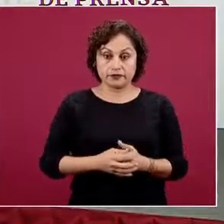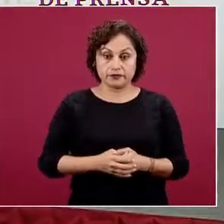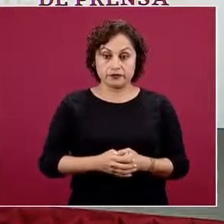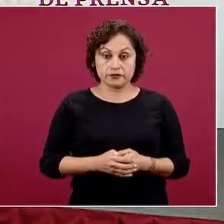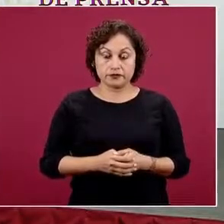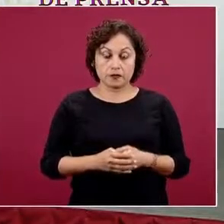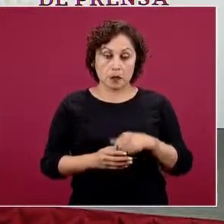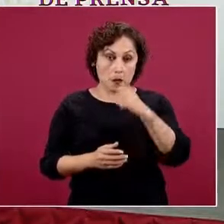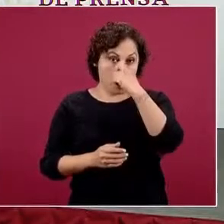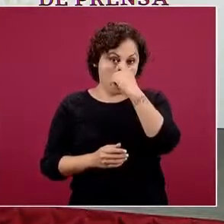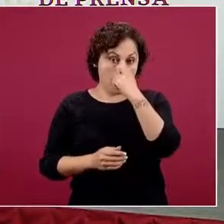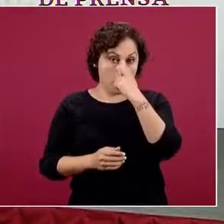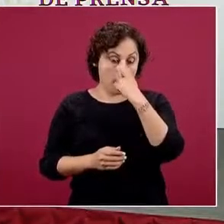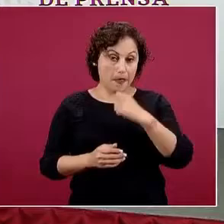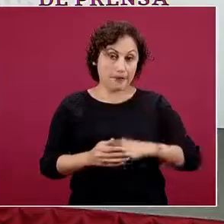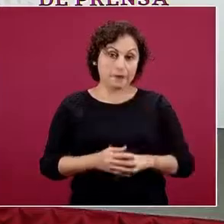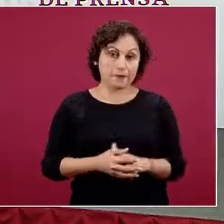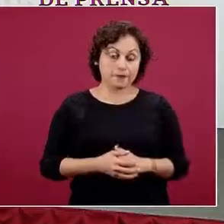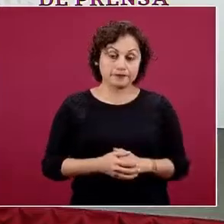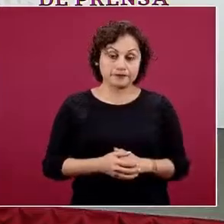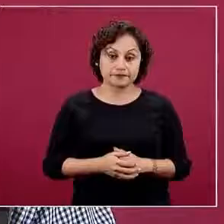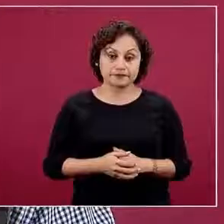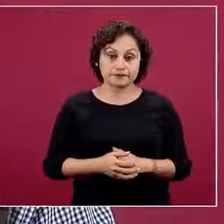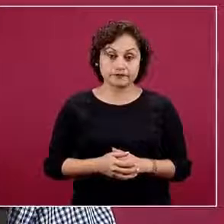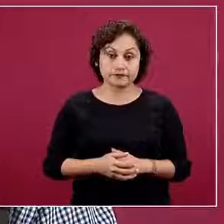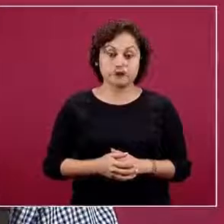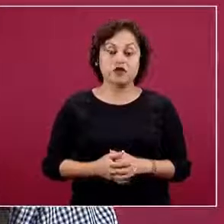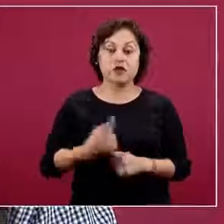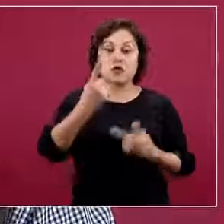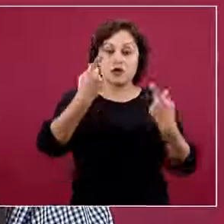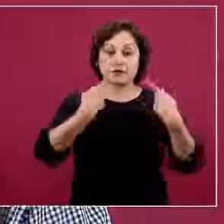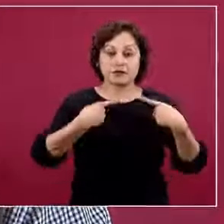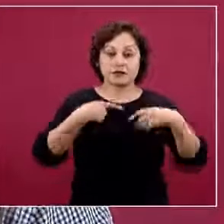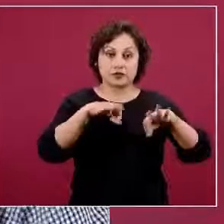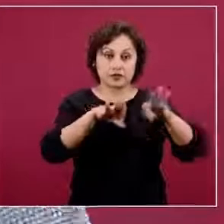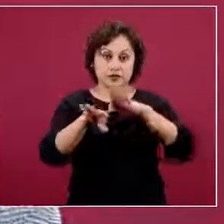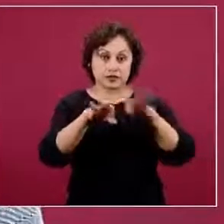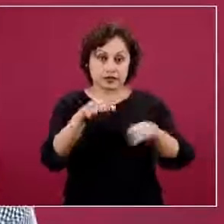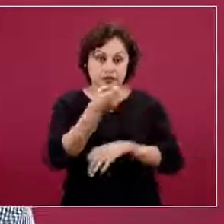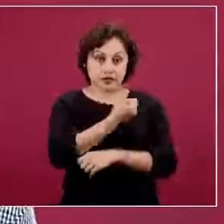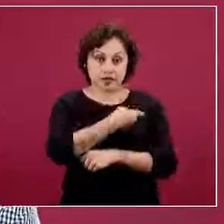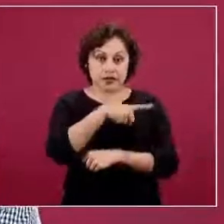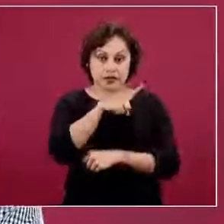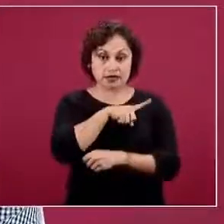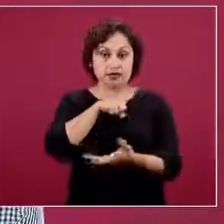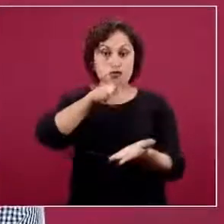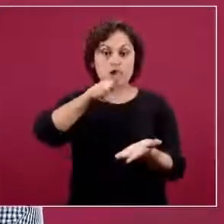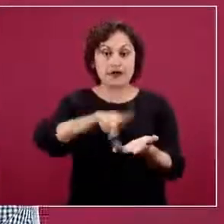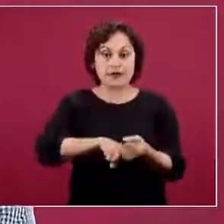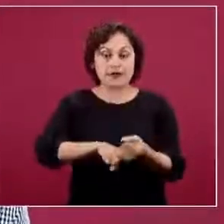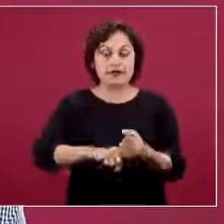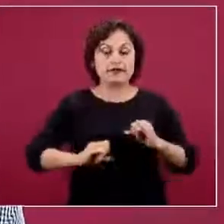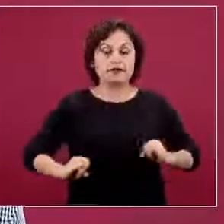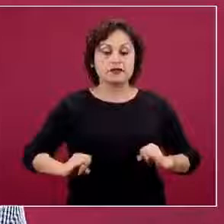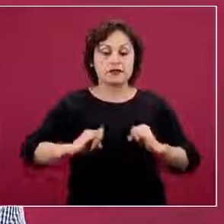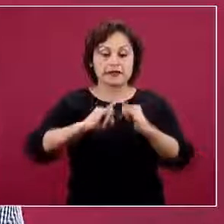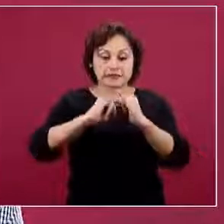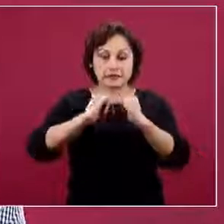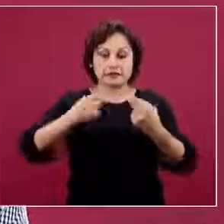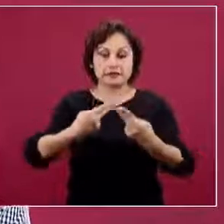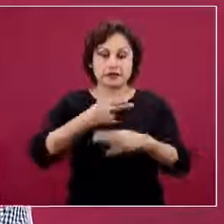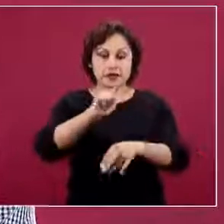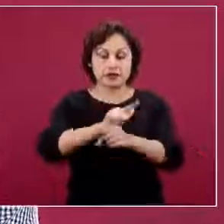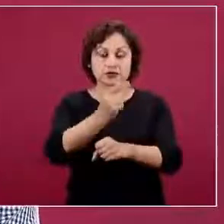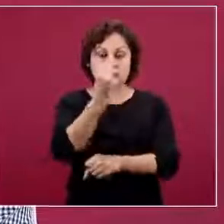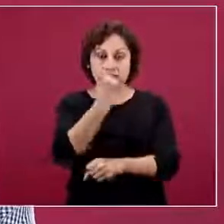las, digamos, cuentas particulares de uno de los profesionales de la salud que está en este Instituto Nacional de Nutrición, se